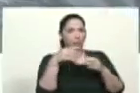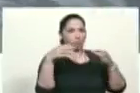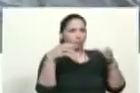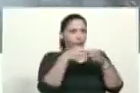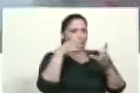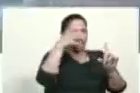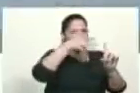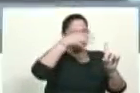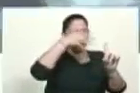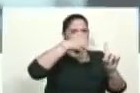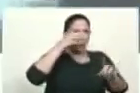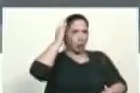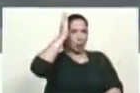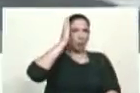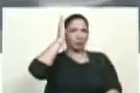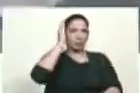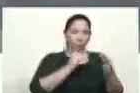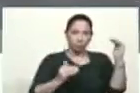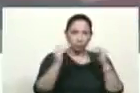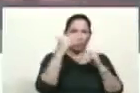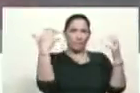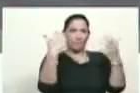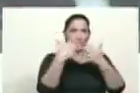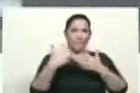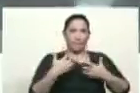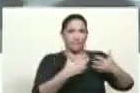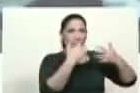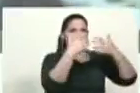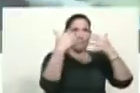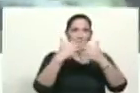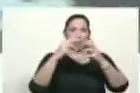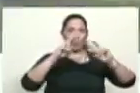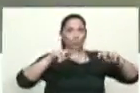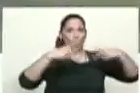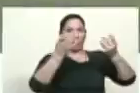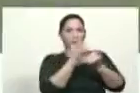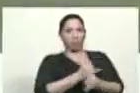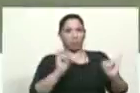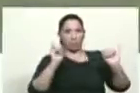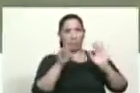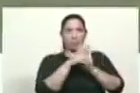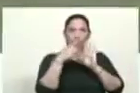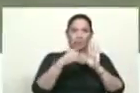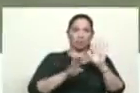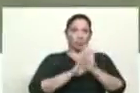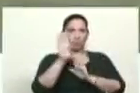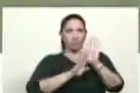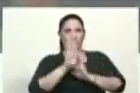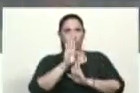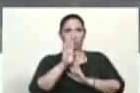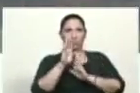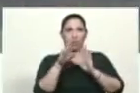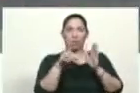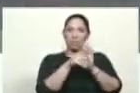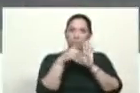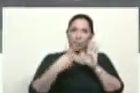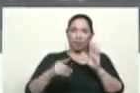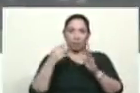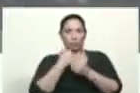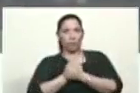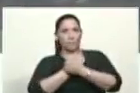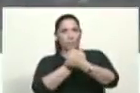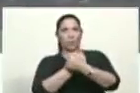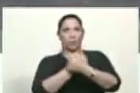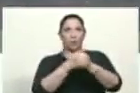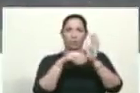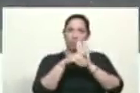conciencia superior de la batalla que estamos dando por una nueva independencia, por el derecho al desarrollo, por el derecho al amor, por el derecho a